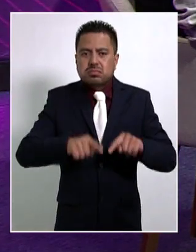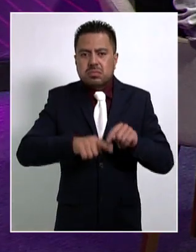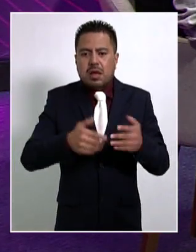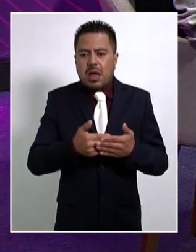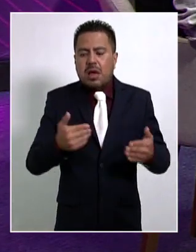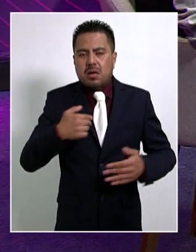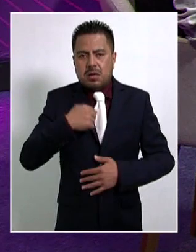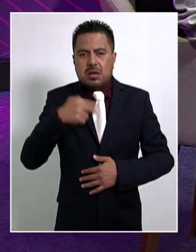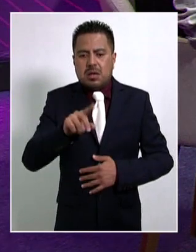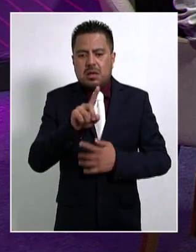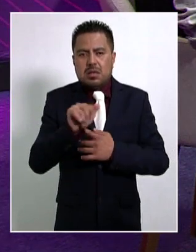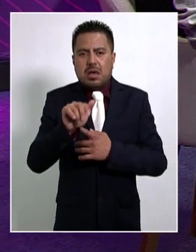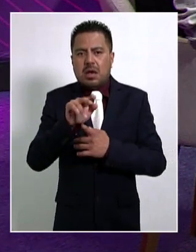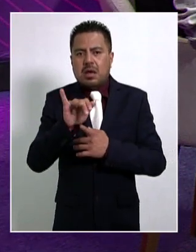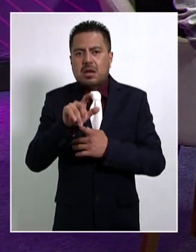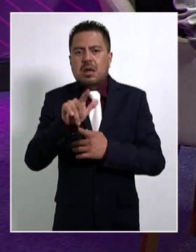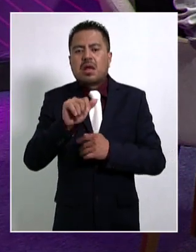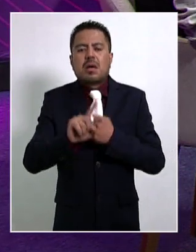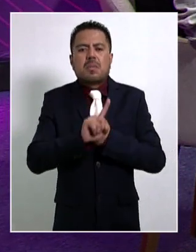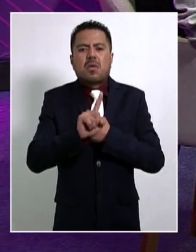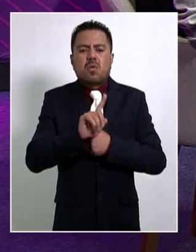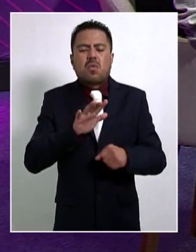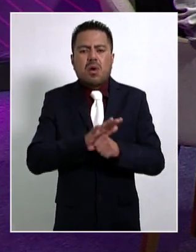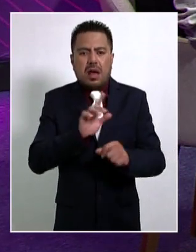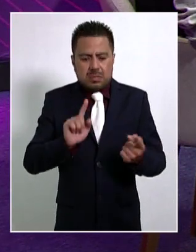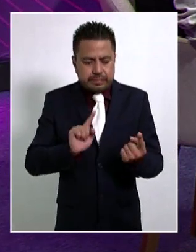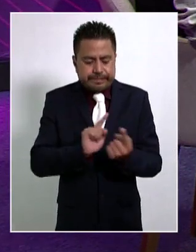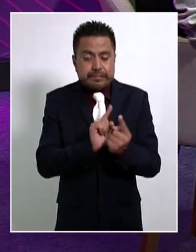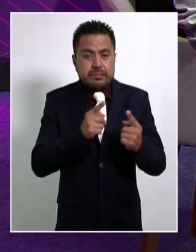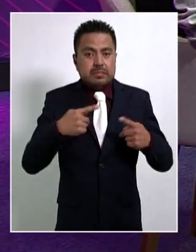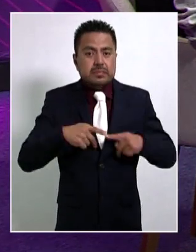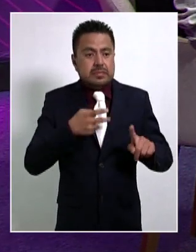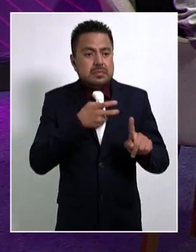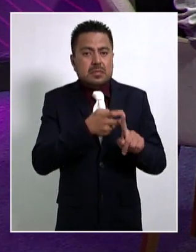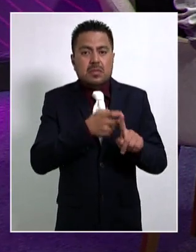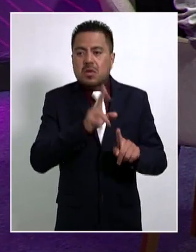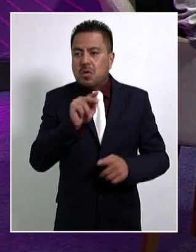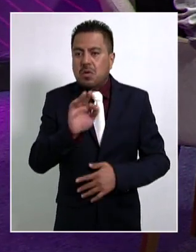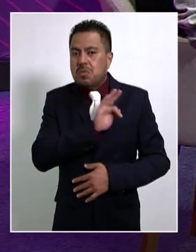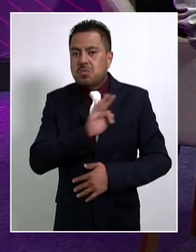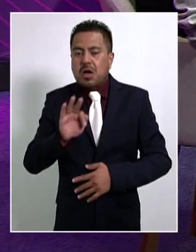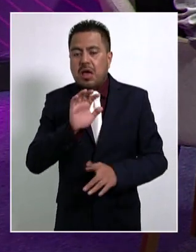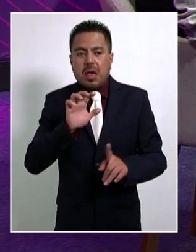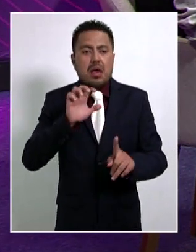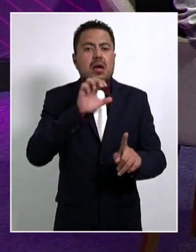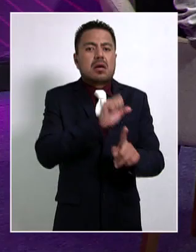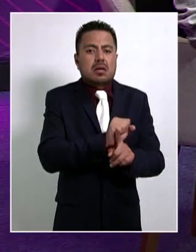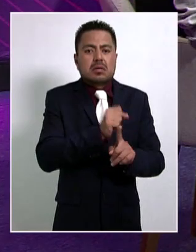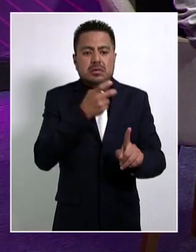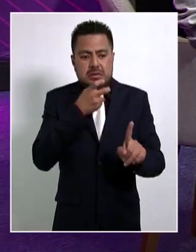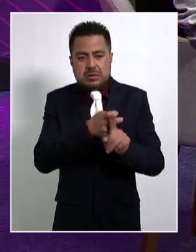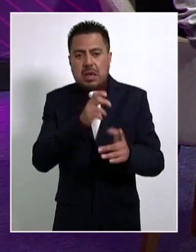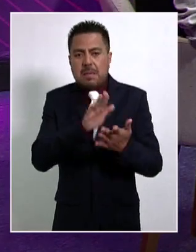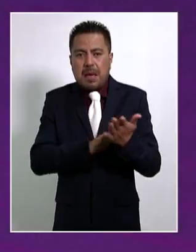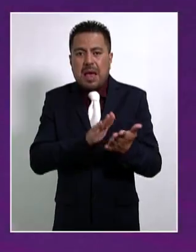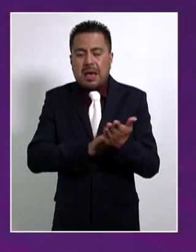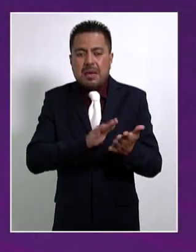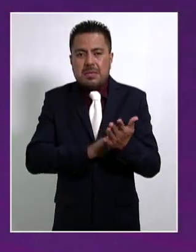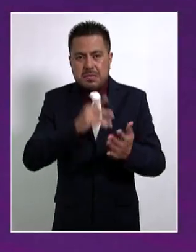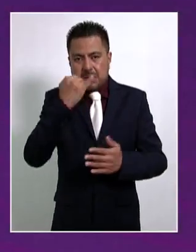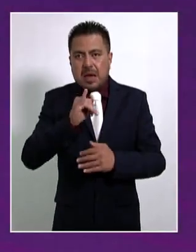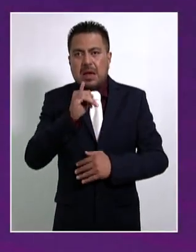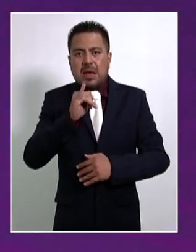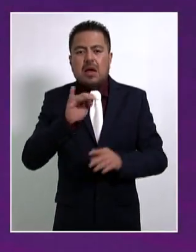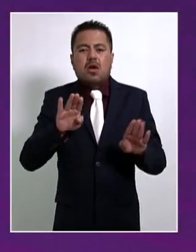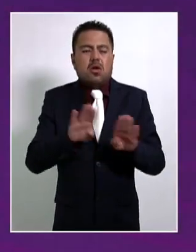llamarme Daliena. ¿Cuál es el primer problema que pasa para esa persona que no pudo conseguir esos papeles que la